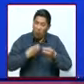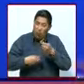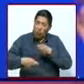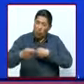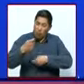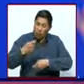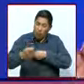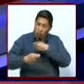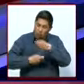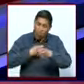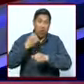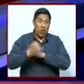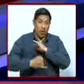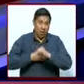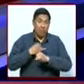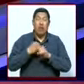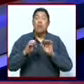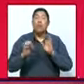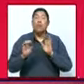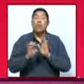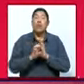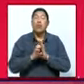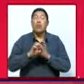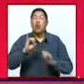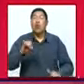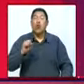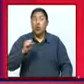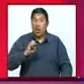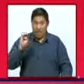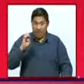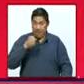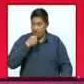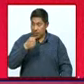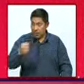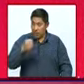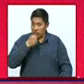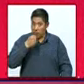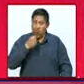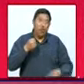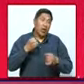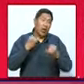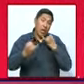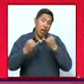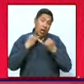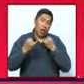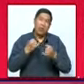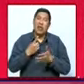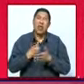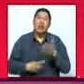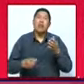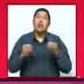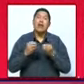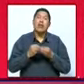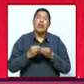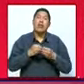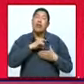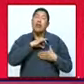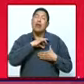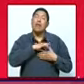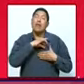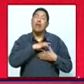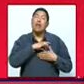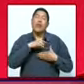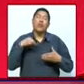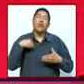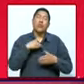ser una ventana sumamente importante. Y José Irusta ha preparado la siguiente nota para que usted vea en facilito qué va a representar para Bolivia que